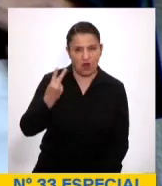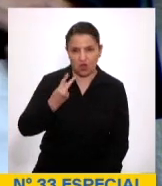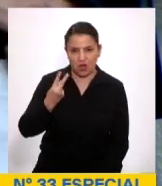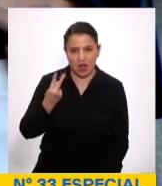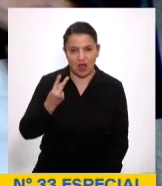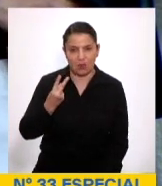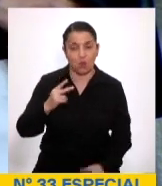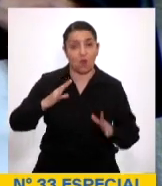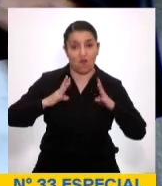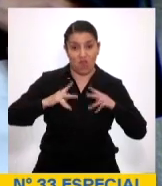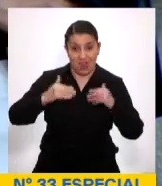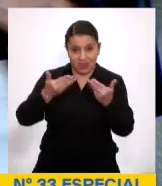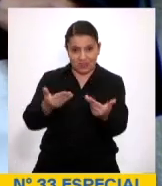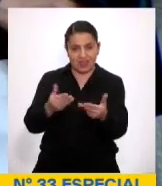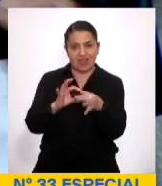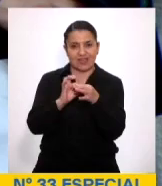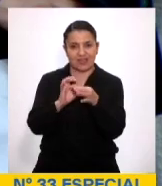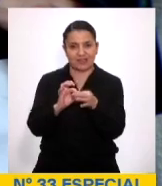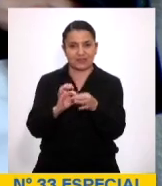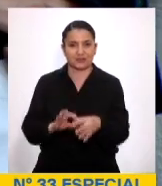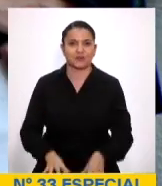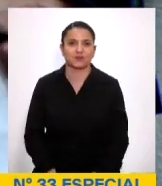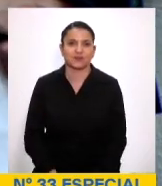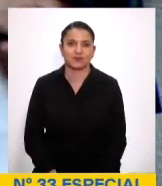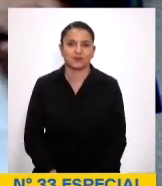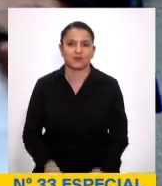Muchas felicidades y muchas gracias